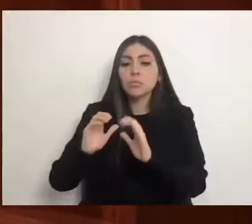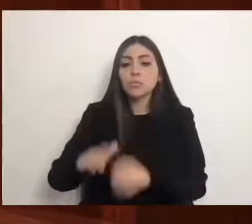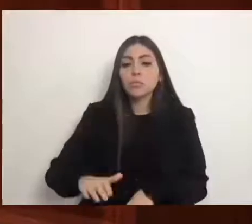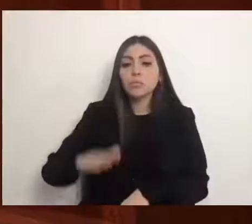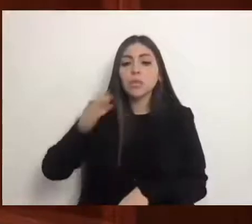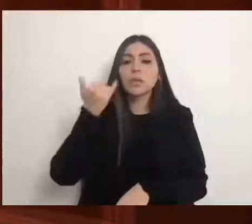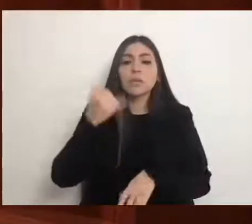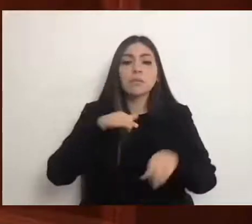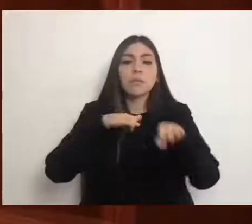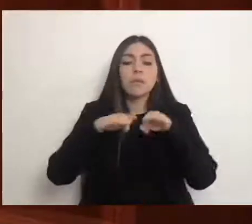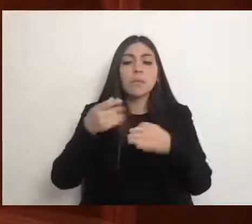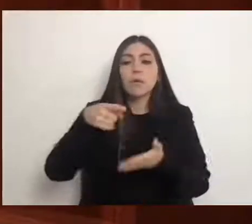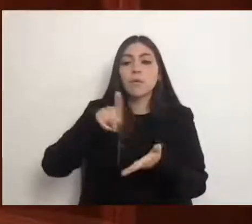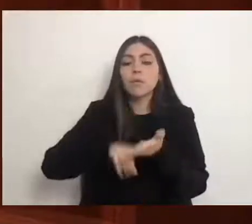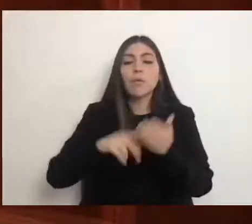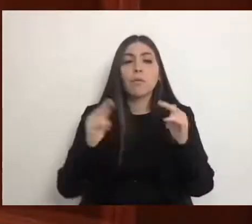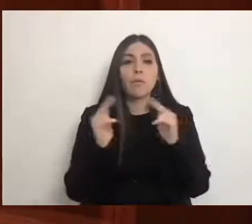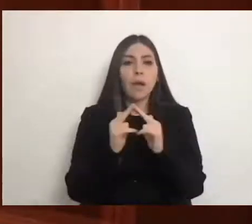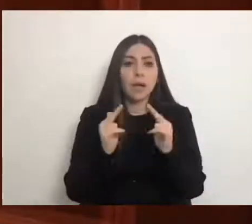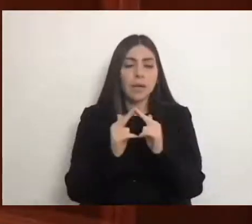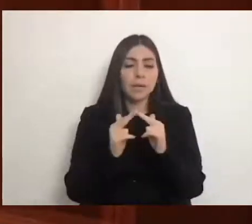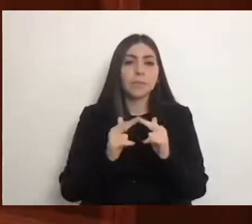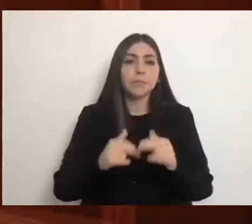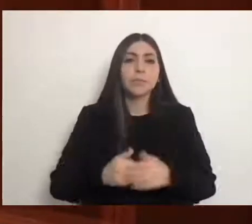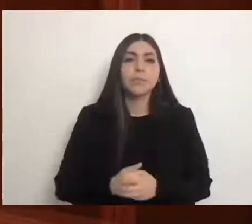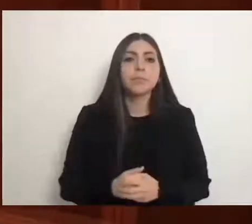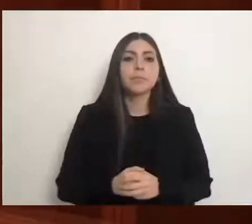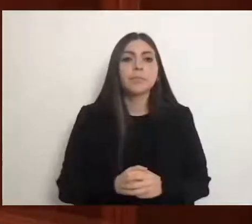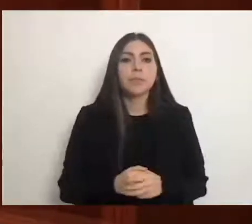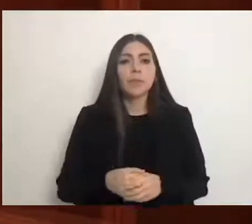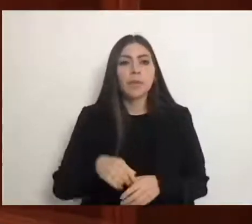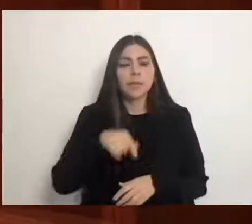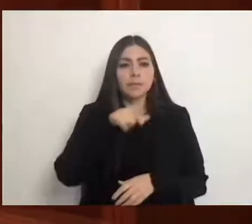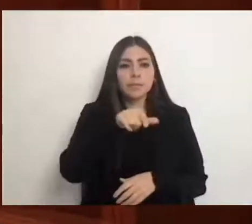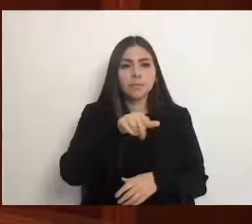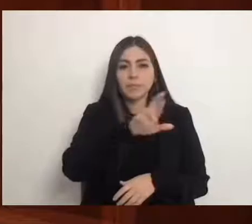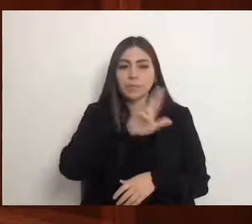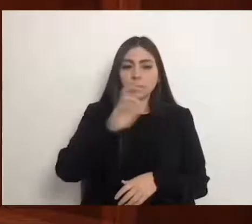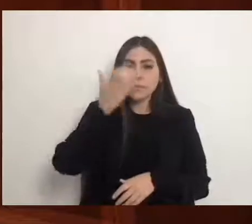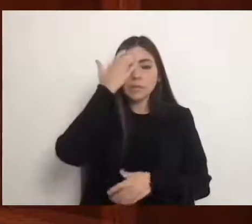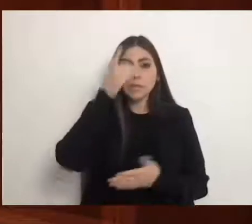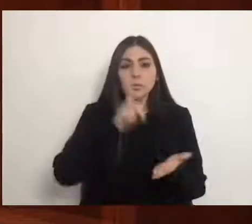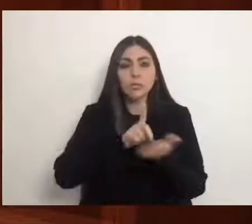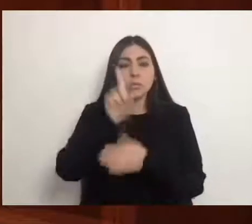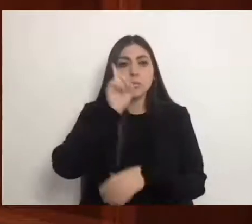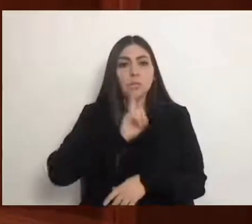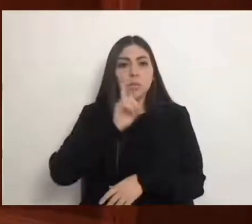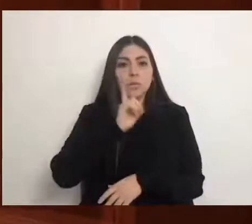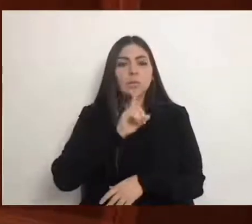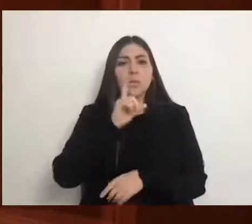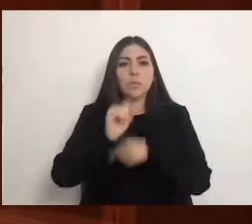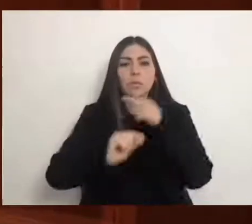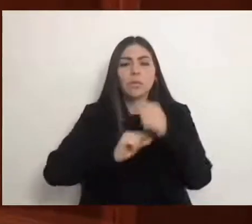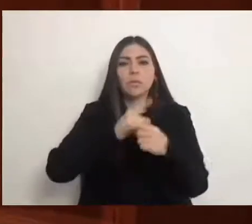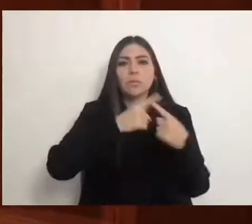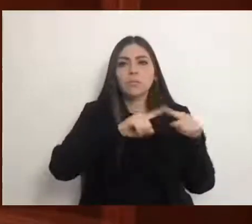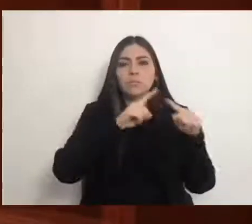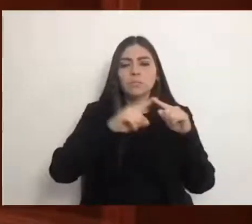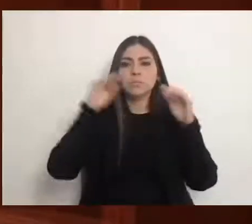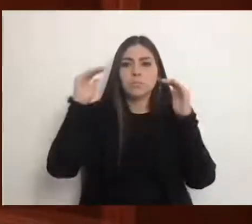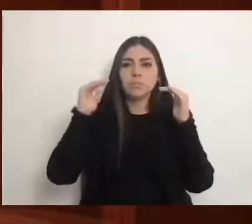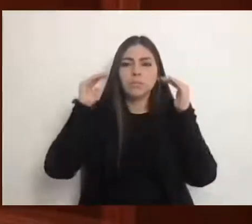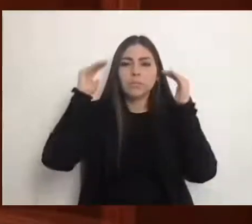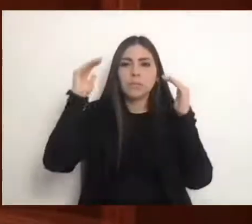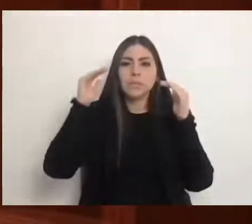domésticas. En el reconocimiento de los derechos de las mujeres, el papel de los organismos internacionales ha